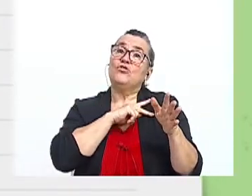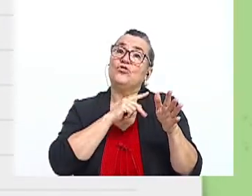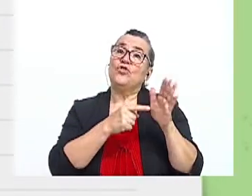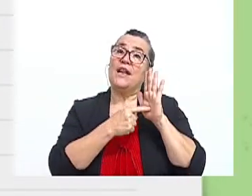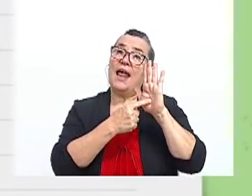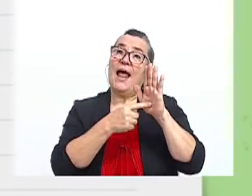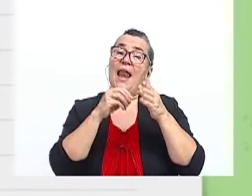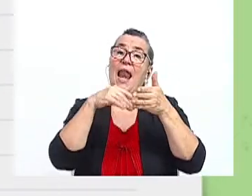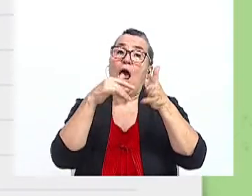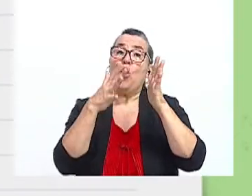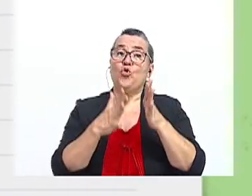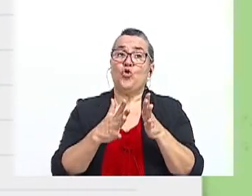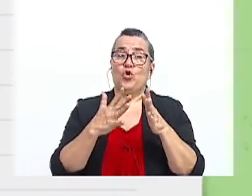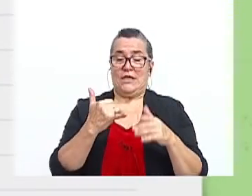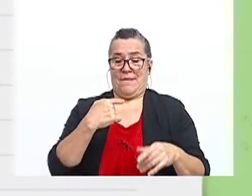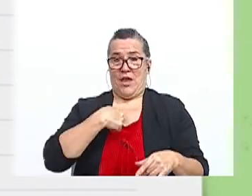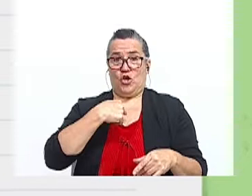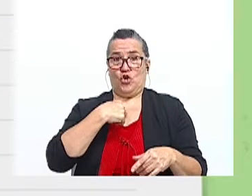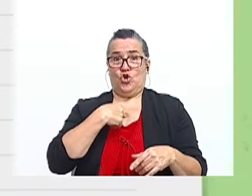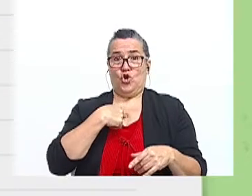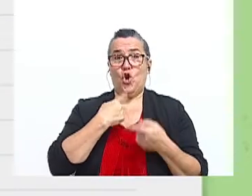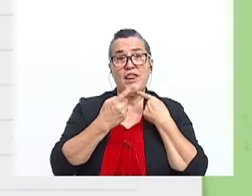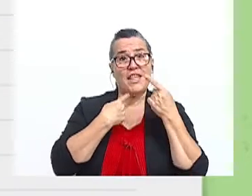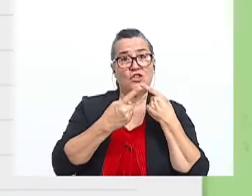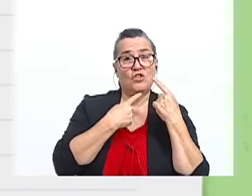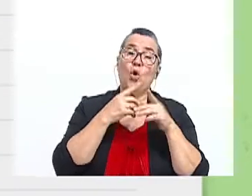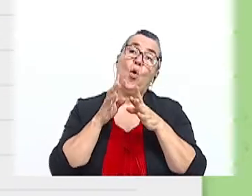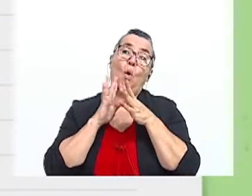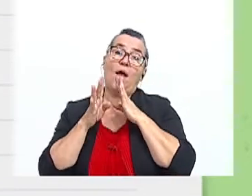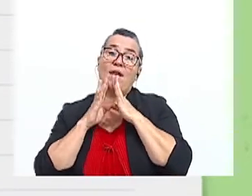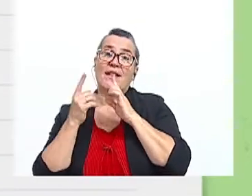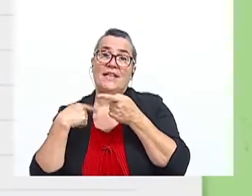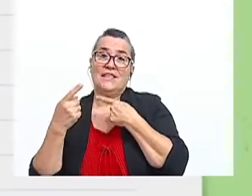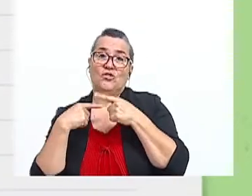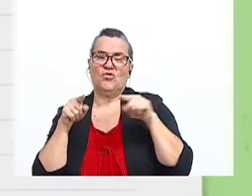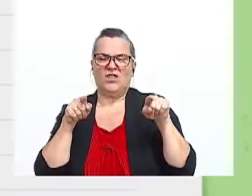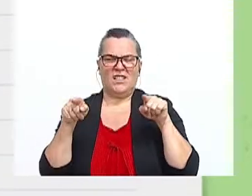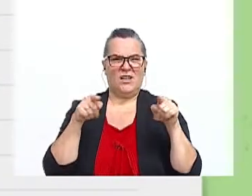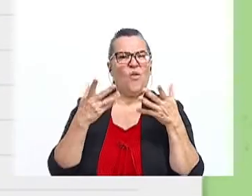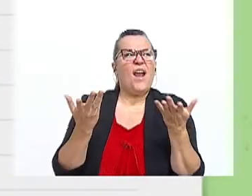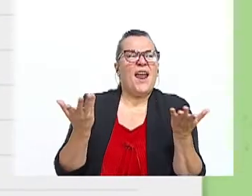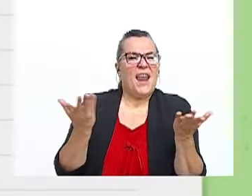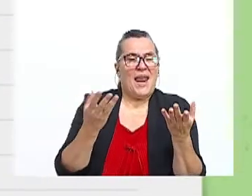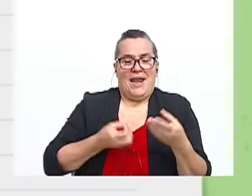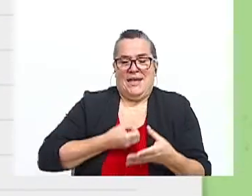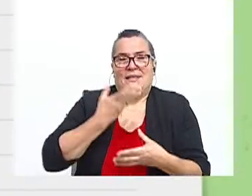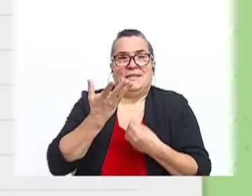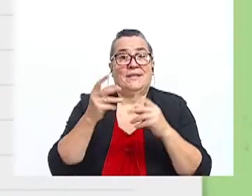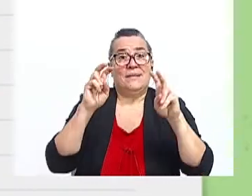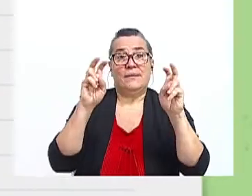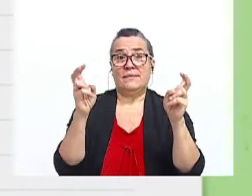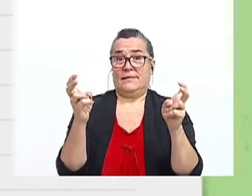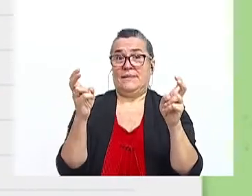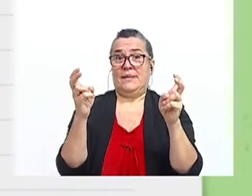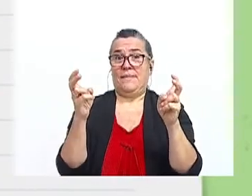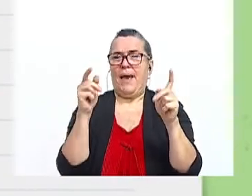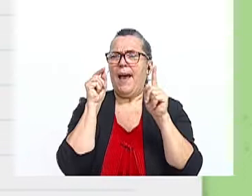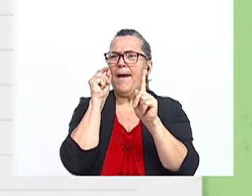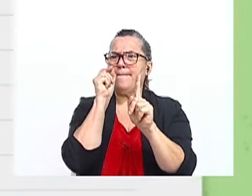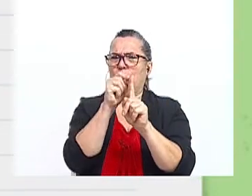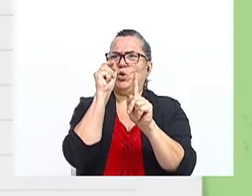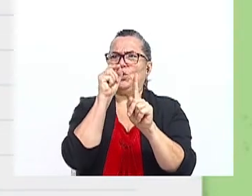llamado yo discursivo o hablante discursivo, que va a expresar un tema